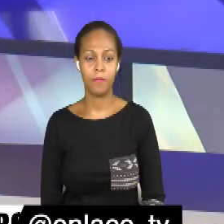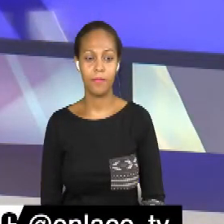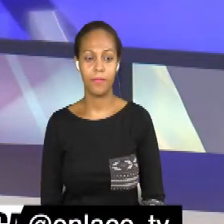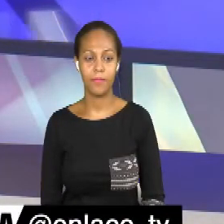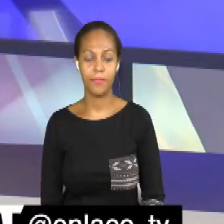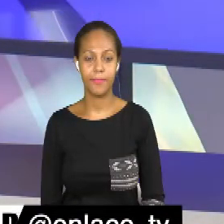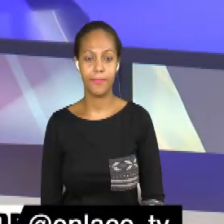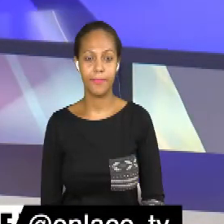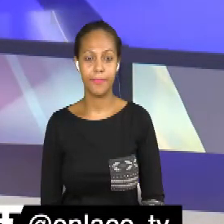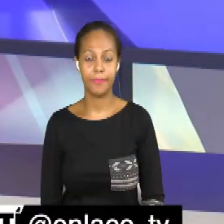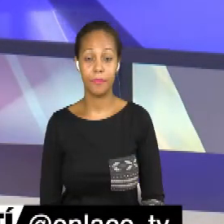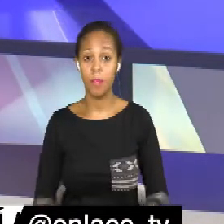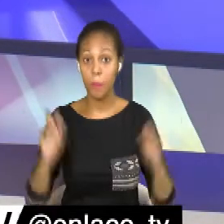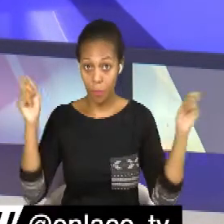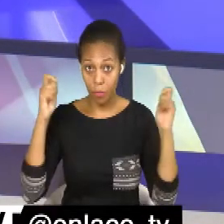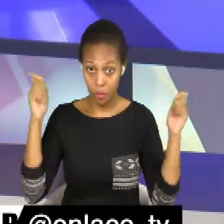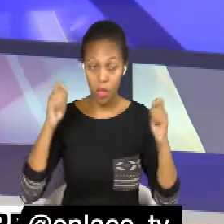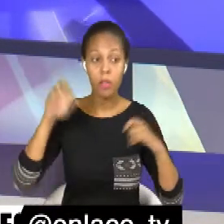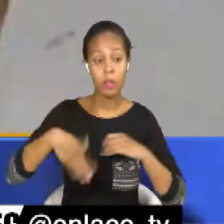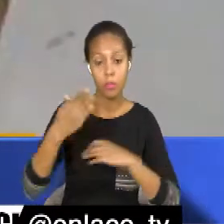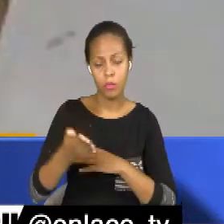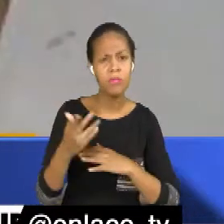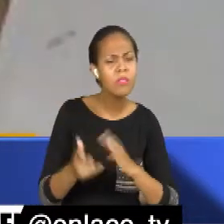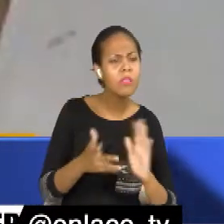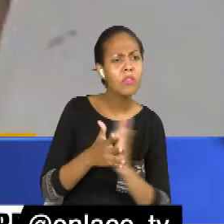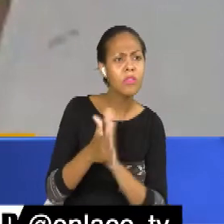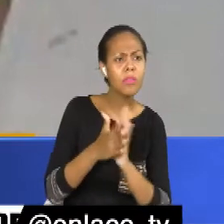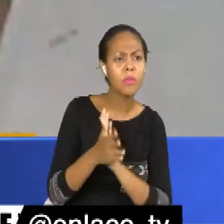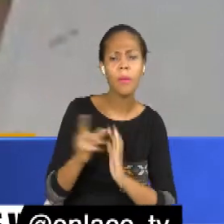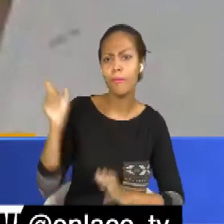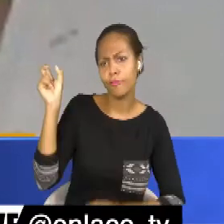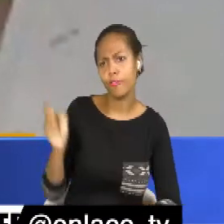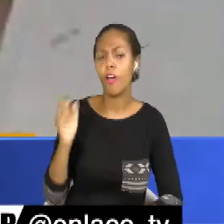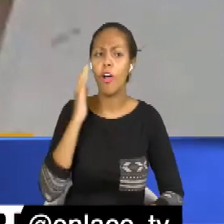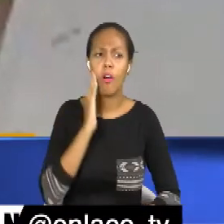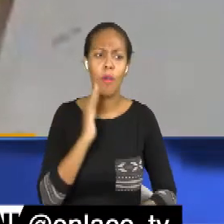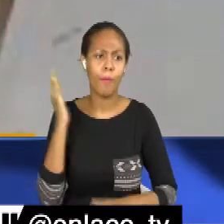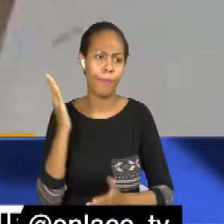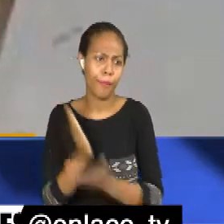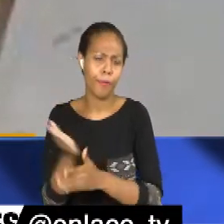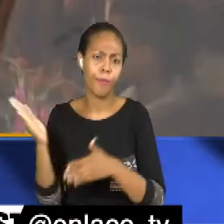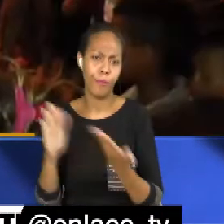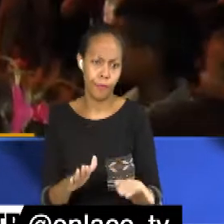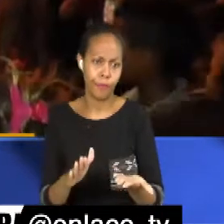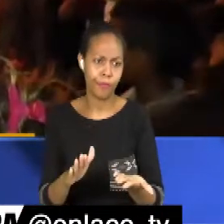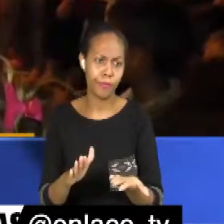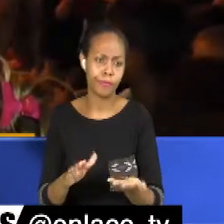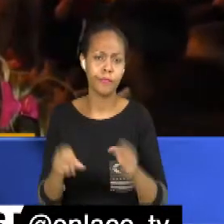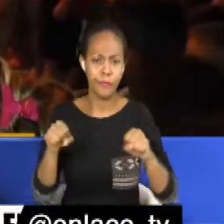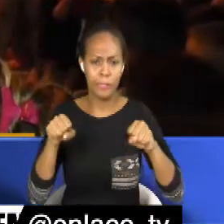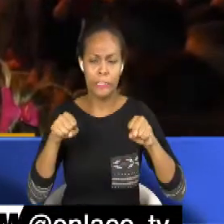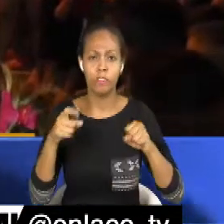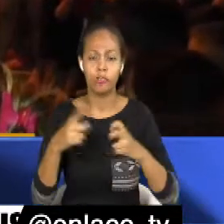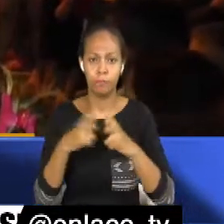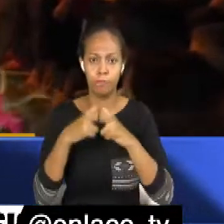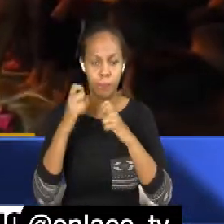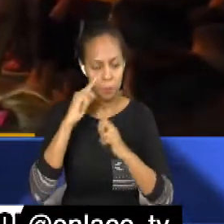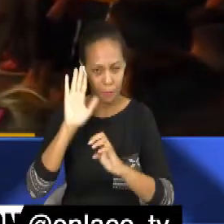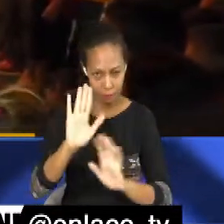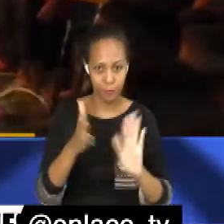Y espere después de la pausa información sobre el joven que murió electrocutado en el barrio Los Corales. Ya regresamos con más Enlace Noticias.